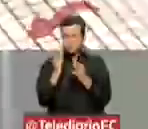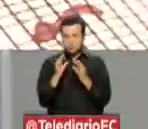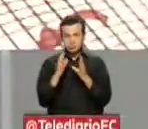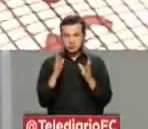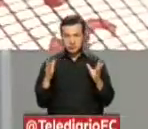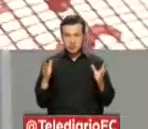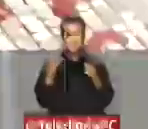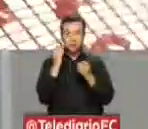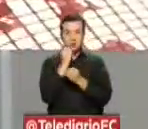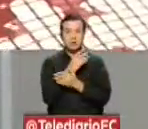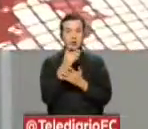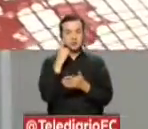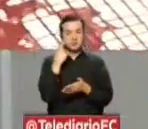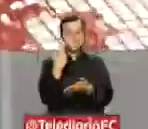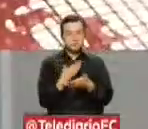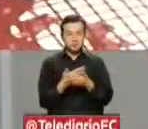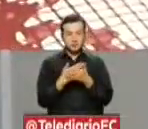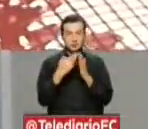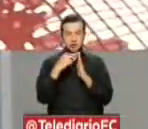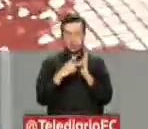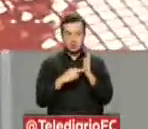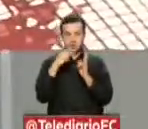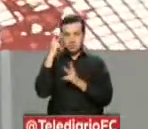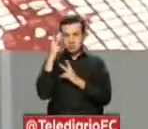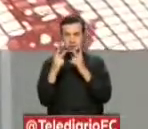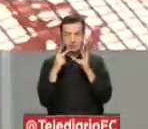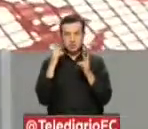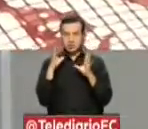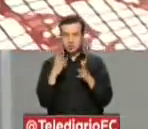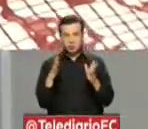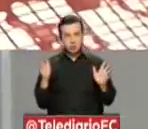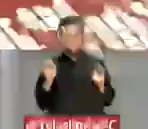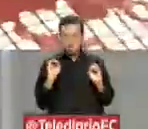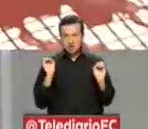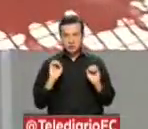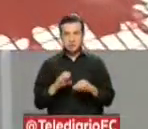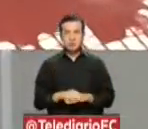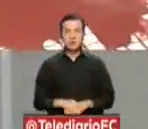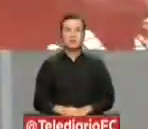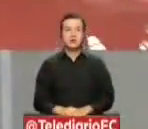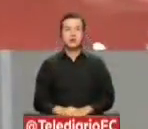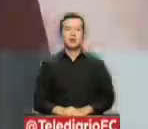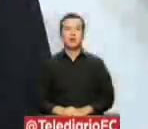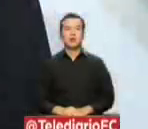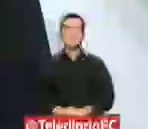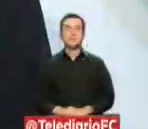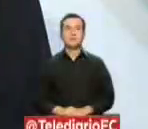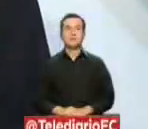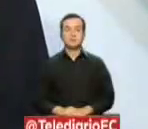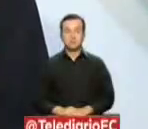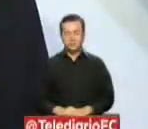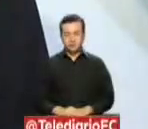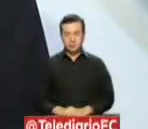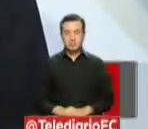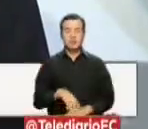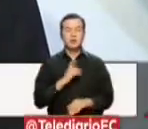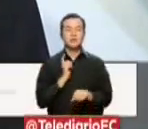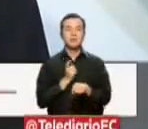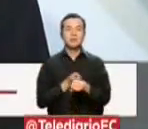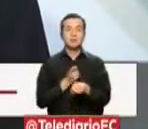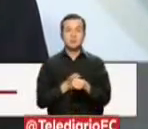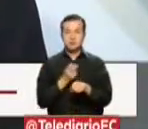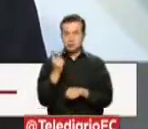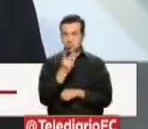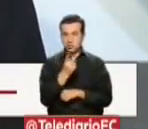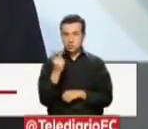Social. Aseguró que no constan en el registro de visitas ordinarias ni extraordinarias. En el caso puntual, ninguna